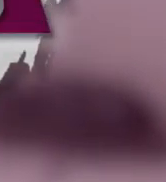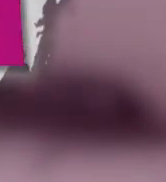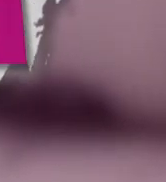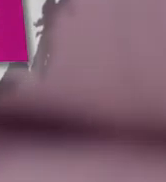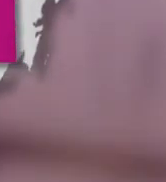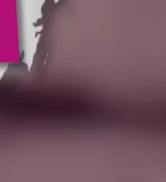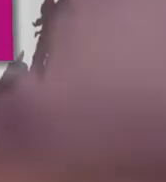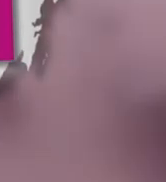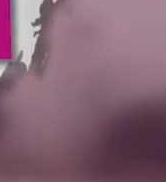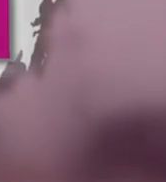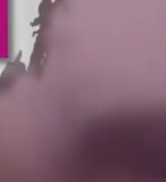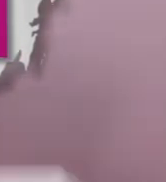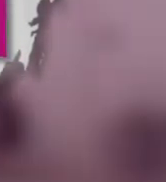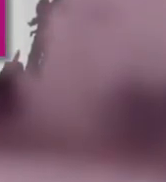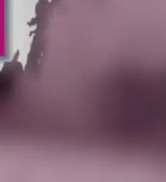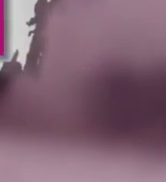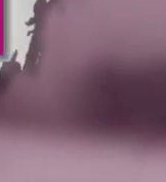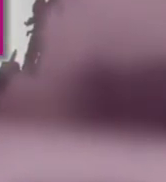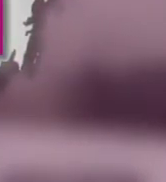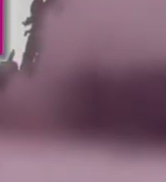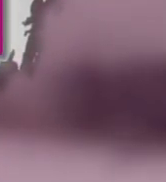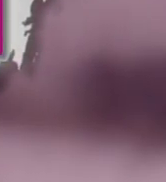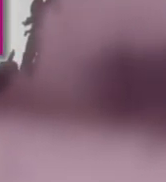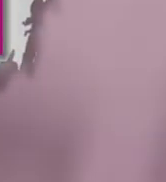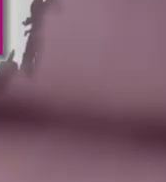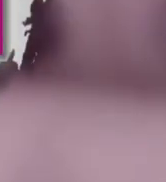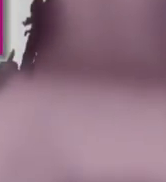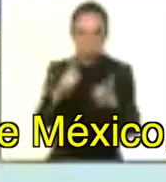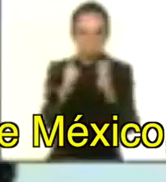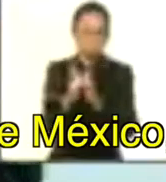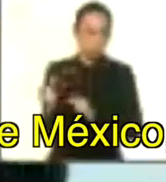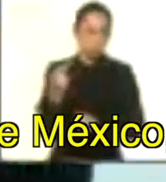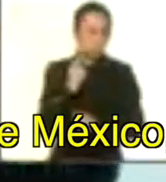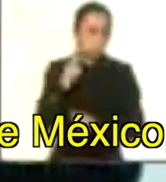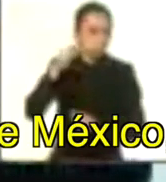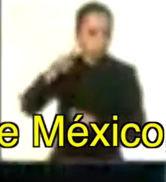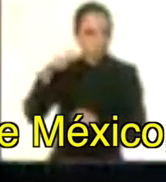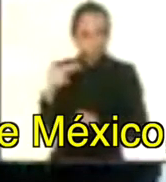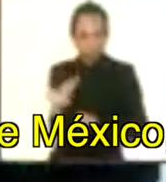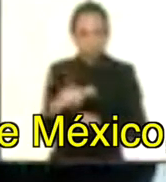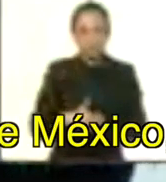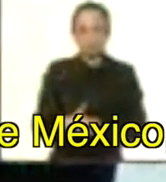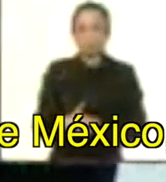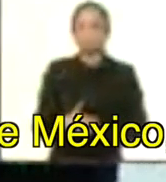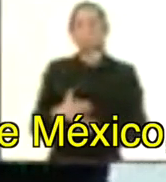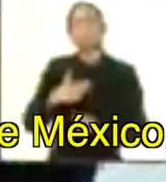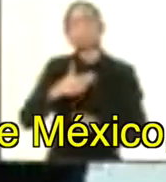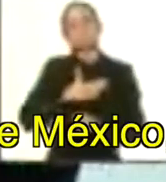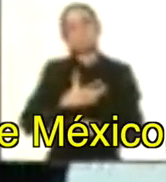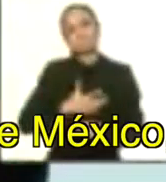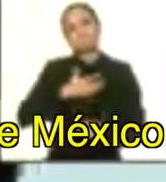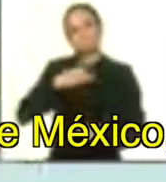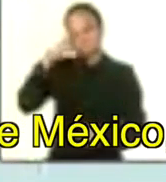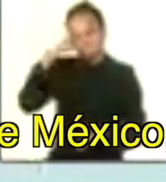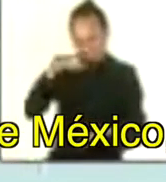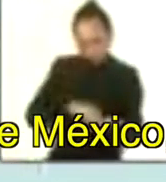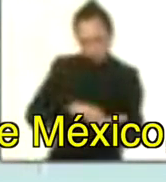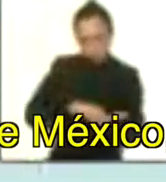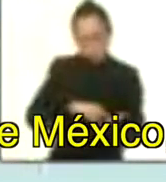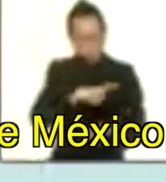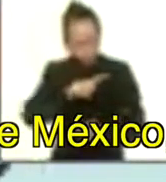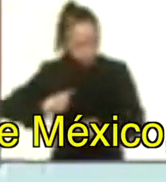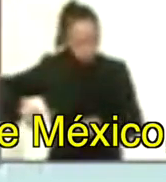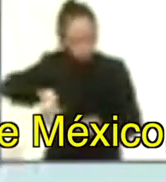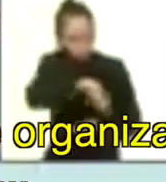Elecciones 2018. Cobertura especial. El candidato a la jefatura de gobierno de la Ciudad de México, Marco Rascón,